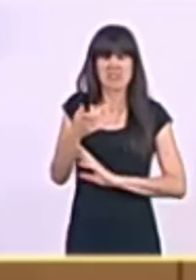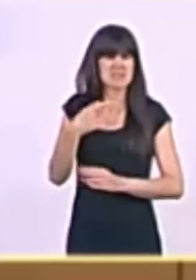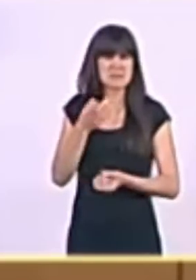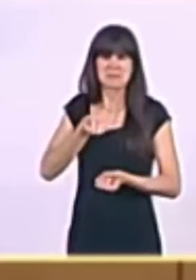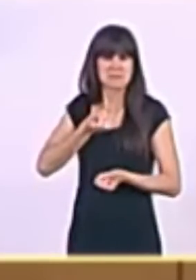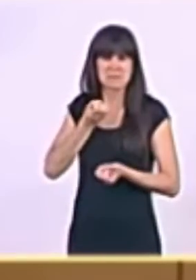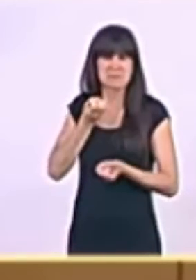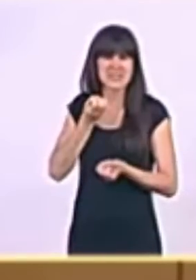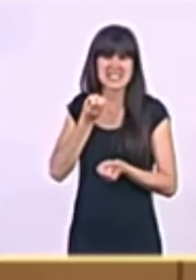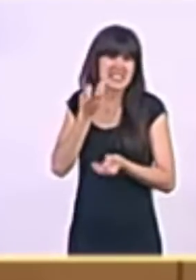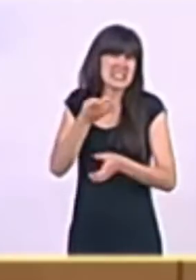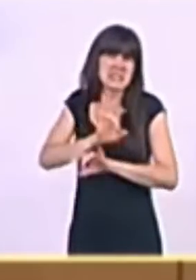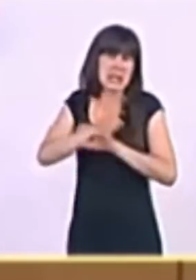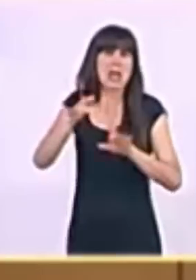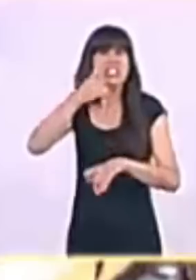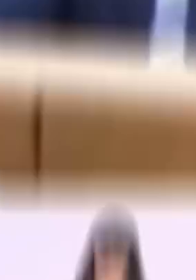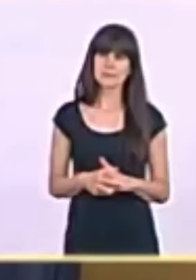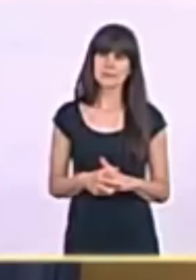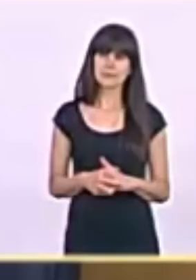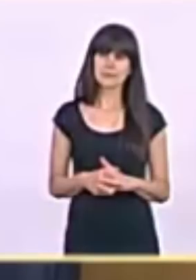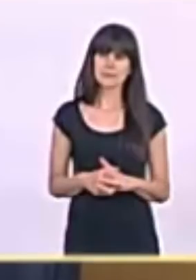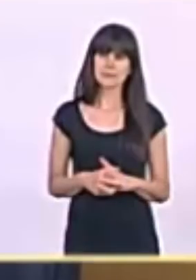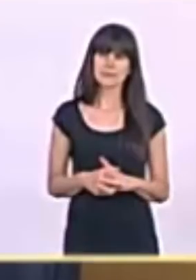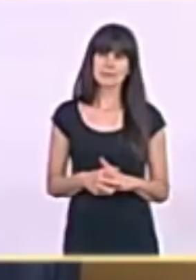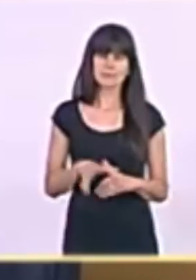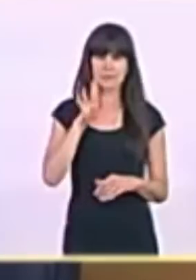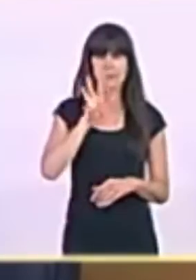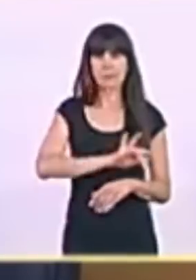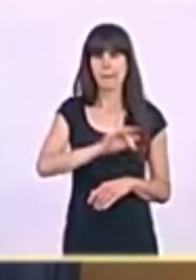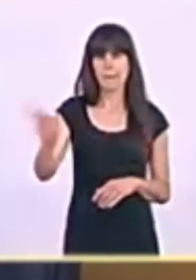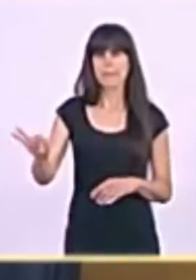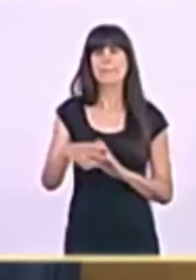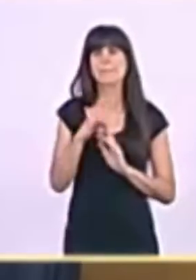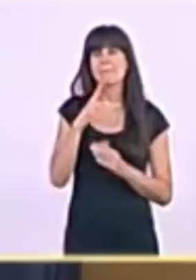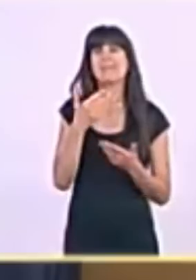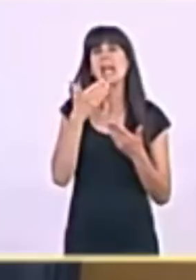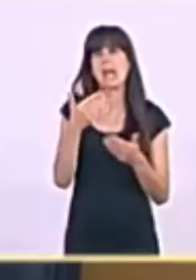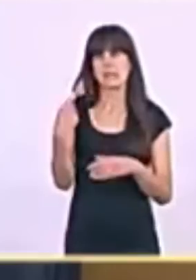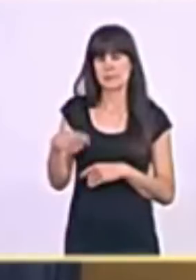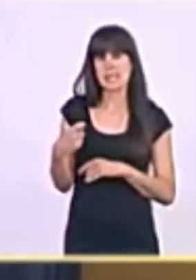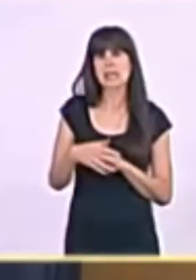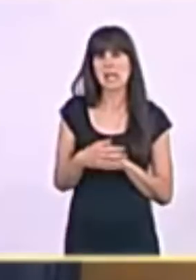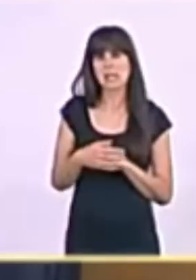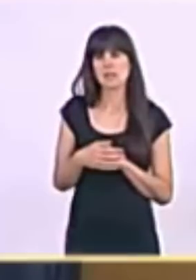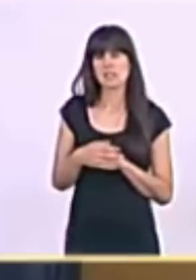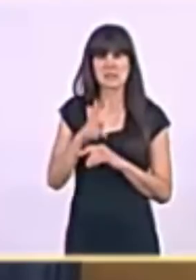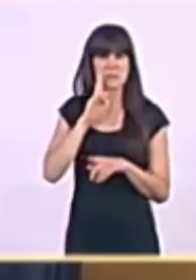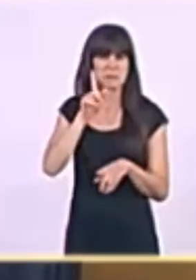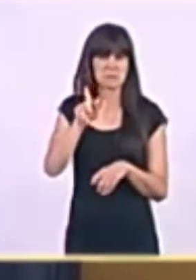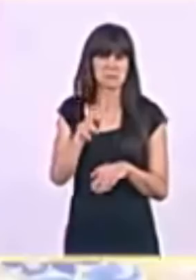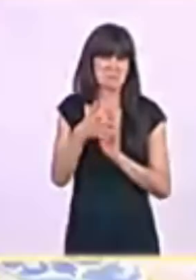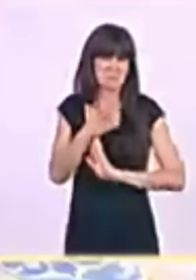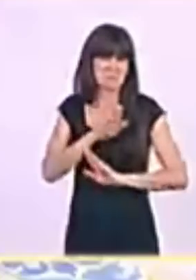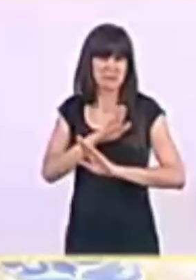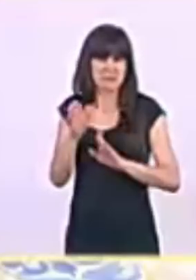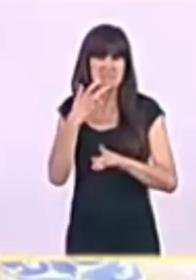convertirse en el jefe de la oposición. Muchísimas gracias. Tan mal lo ve el liderazgo del señor Feijóo que tiene que salir usted a defenderlo aquí?